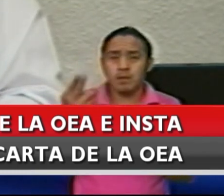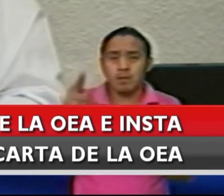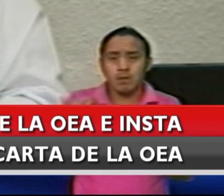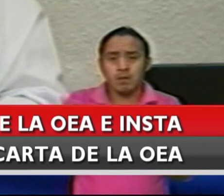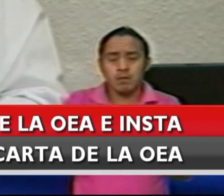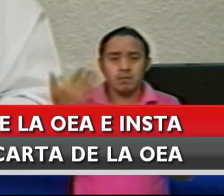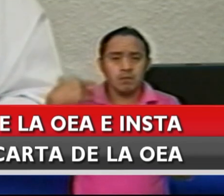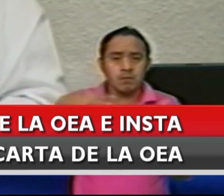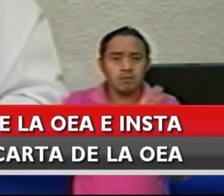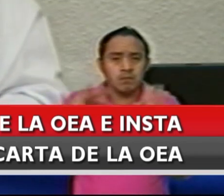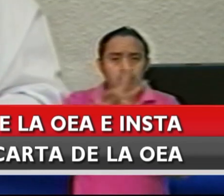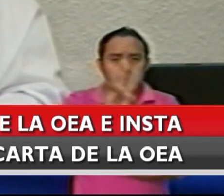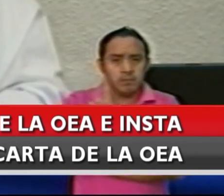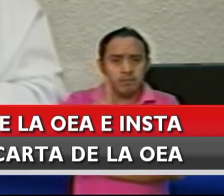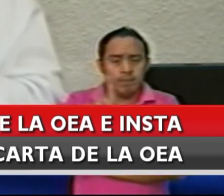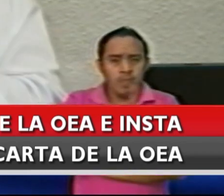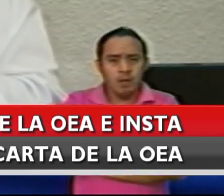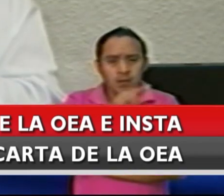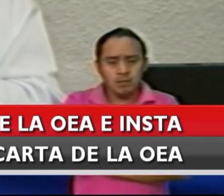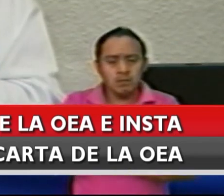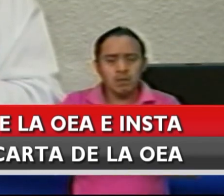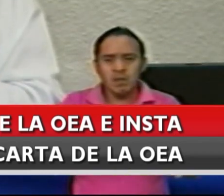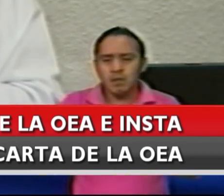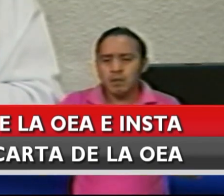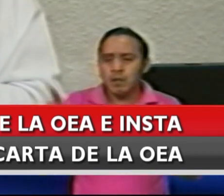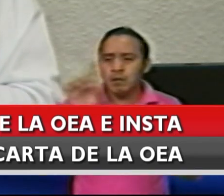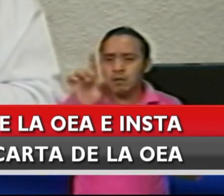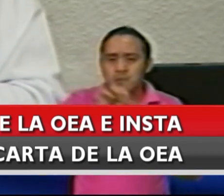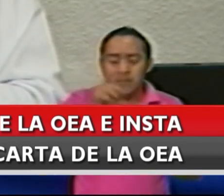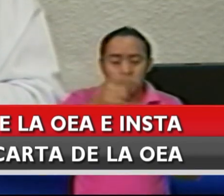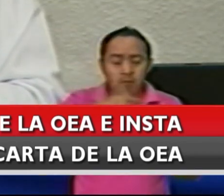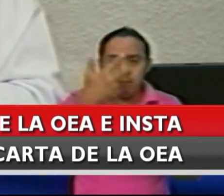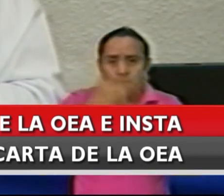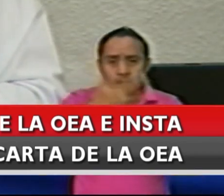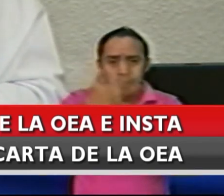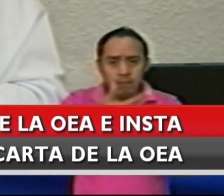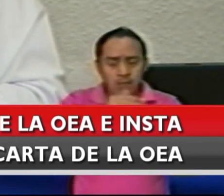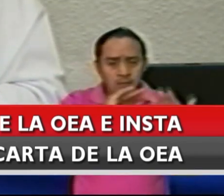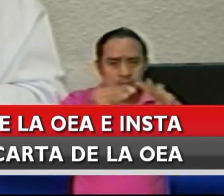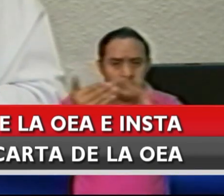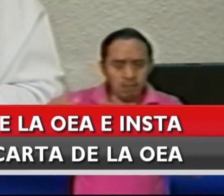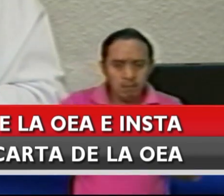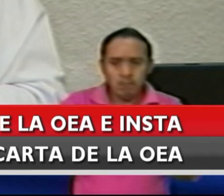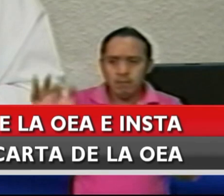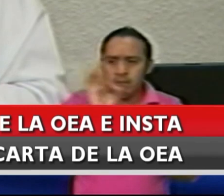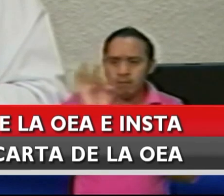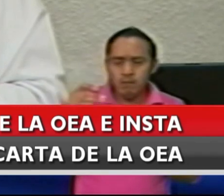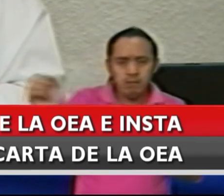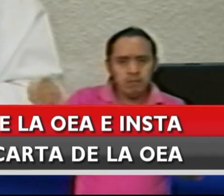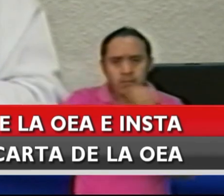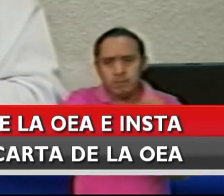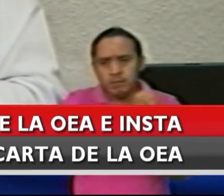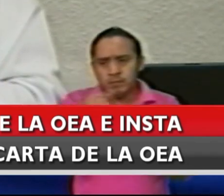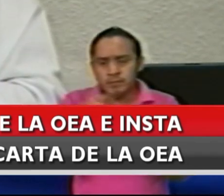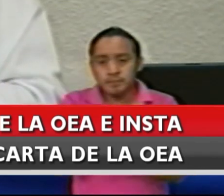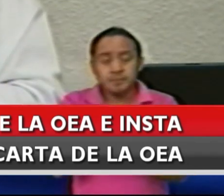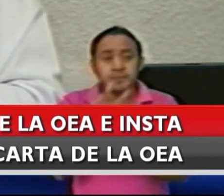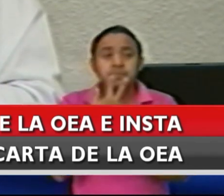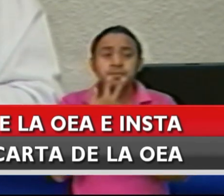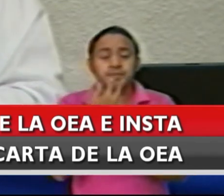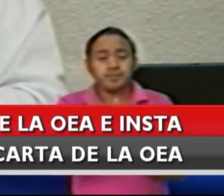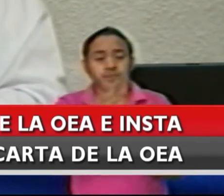del 2021, adoptada en la ciudad de Guatemala, violentando abiertamente el principio de